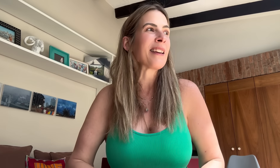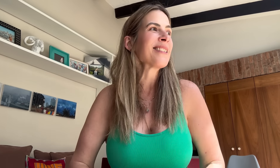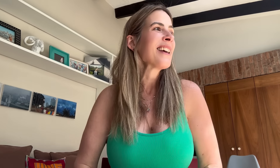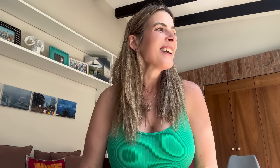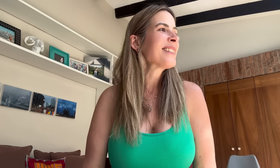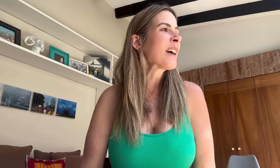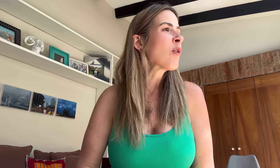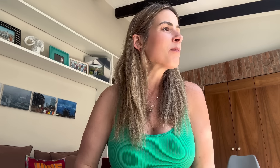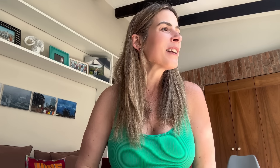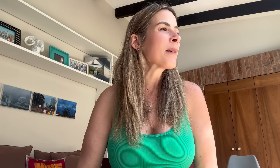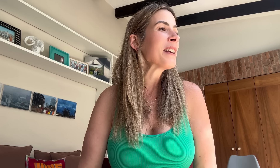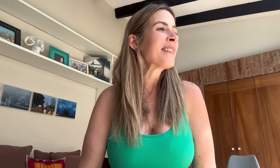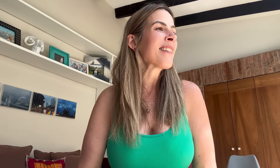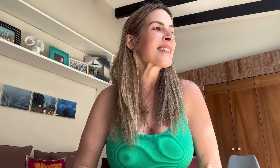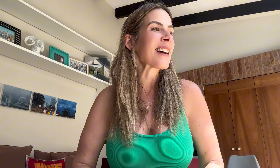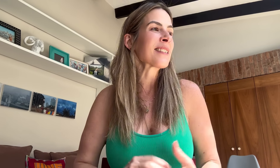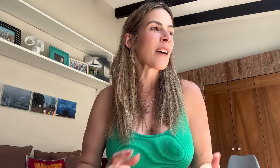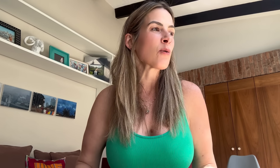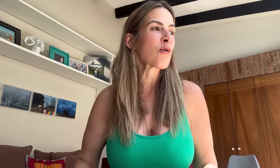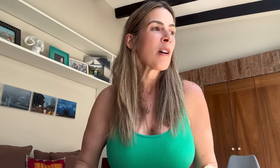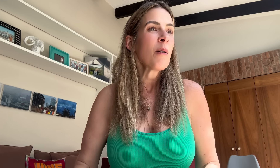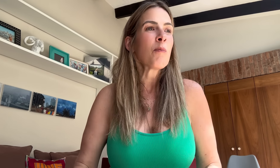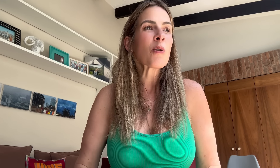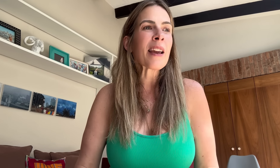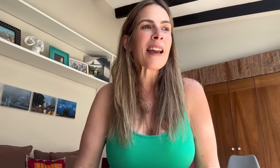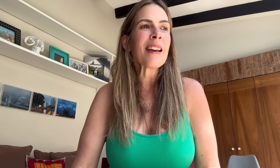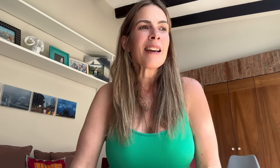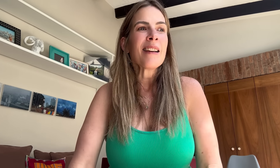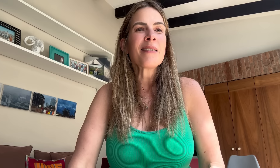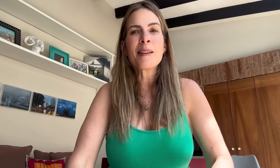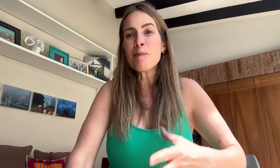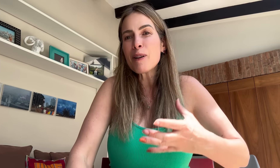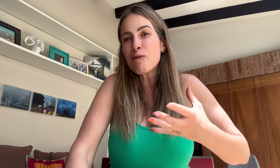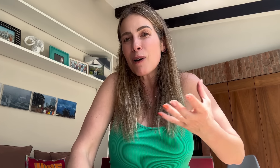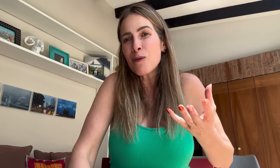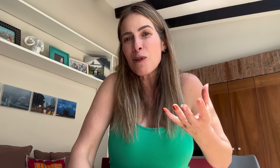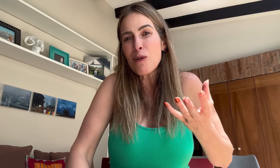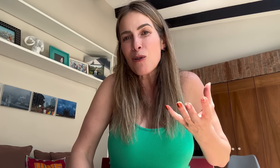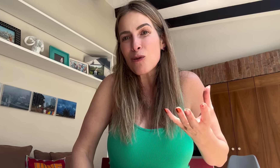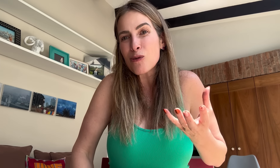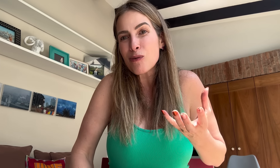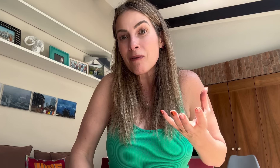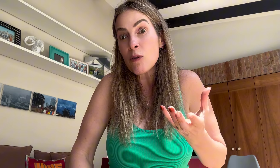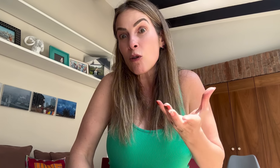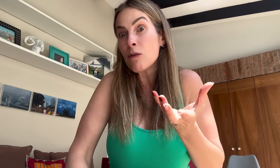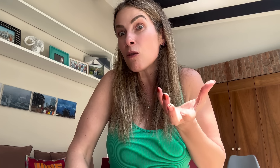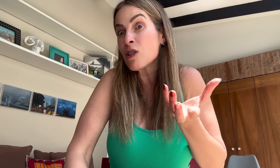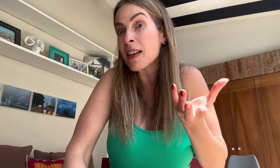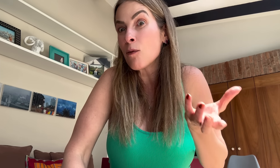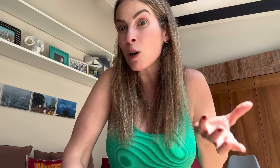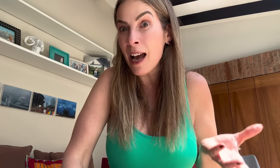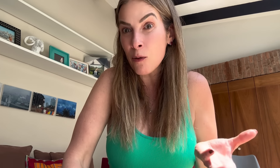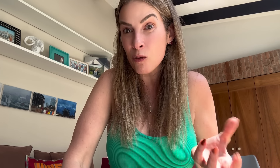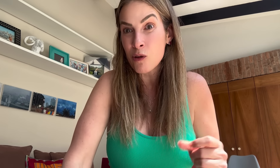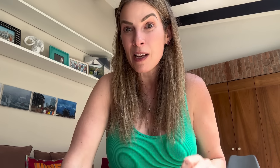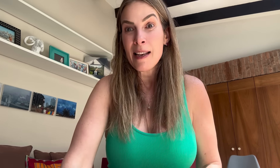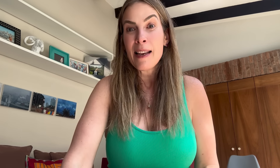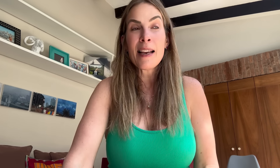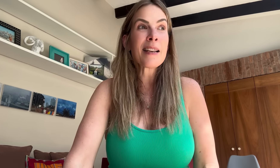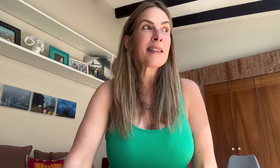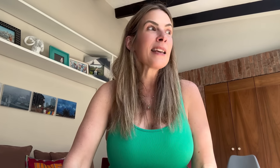nuestro país están completamente desgastados porque siempre fueron los